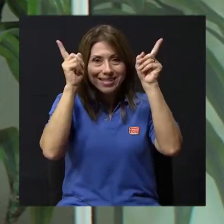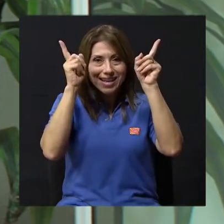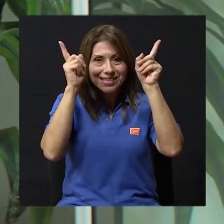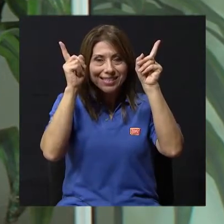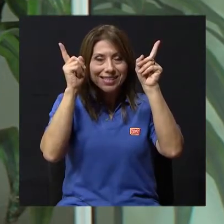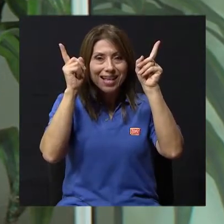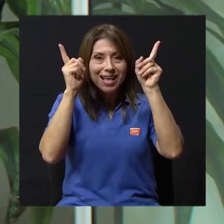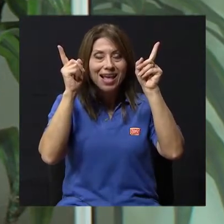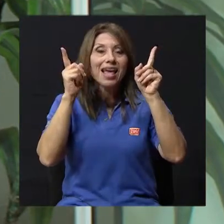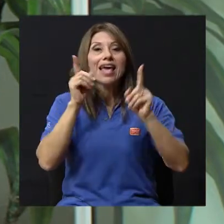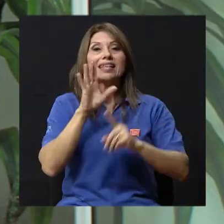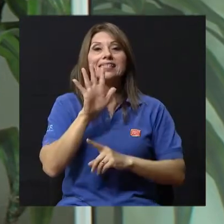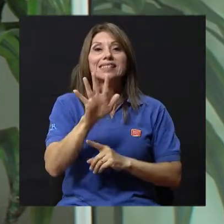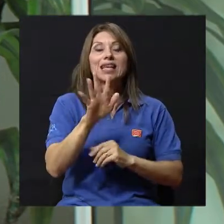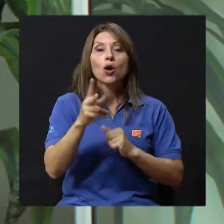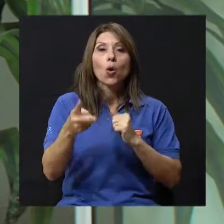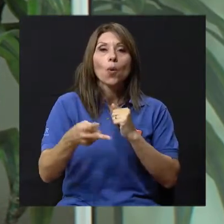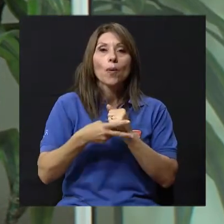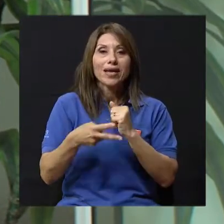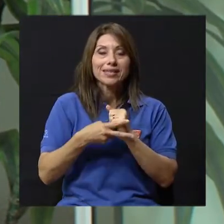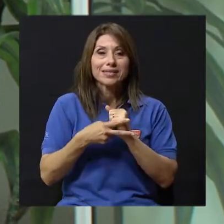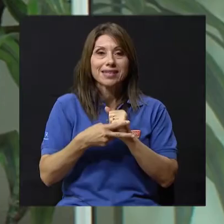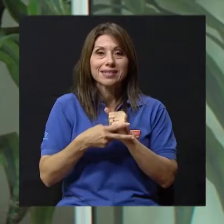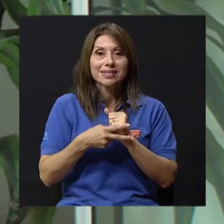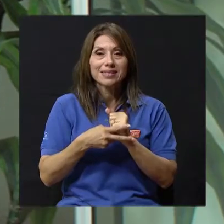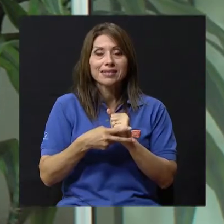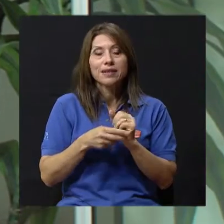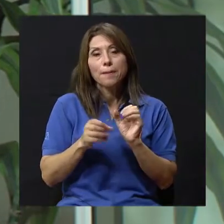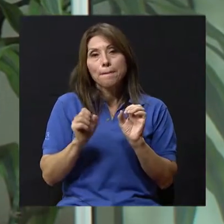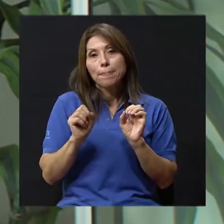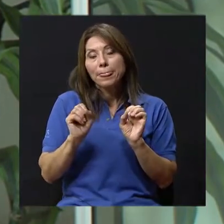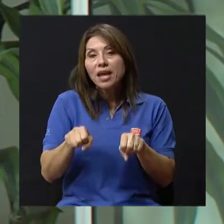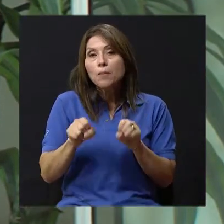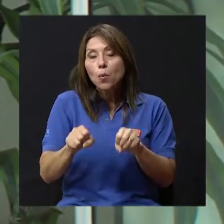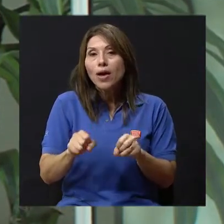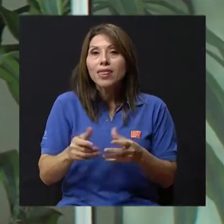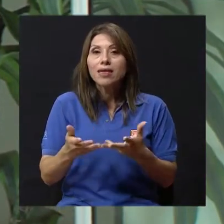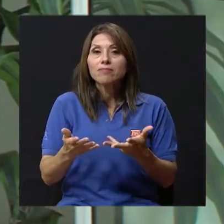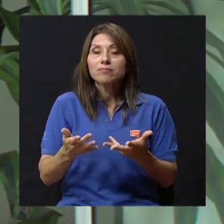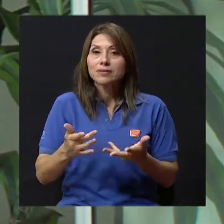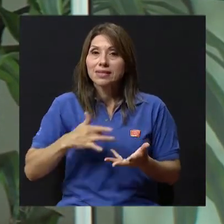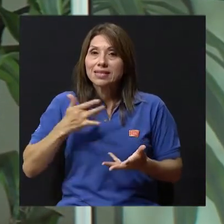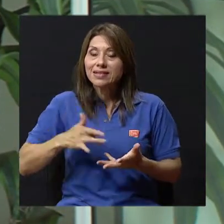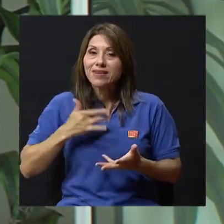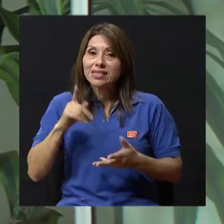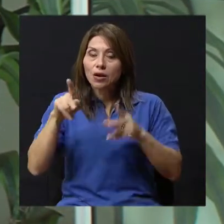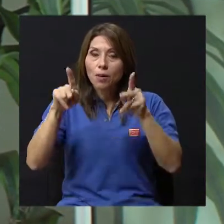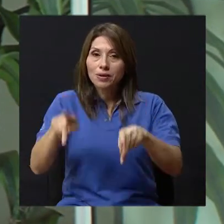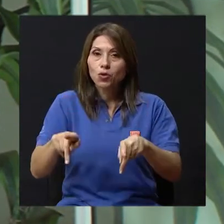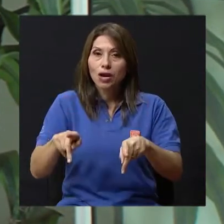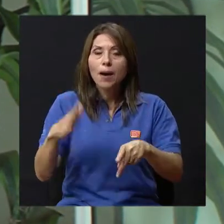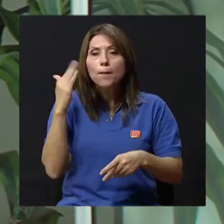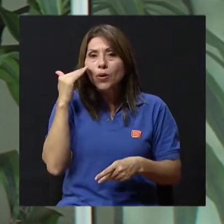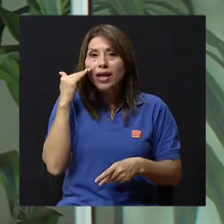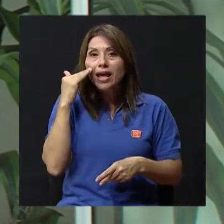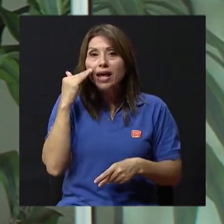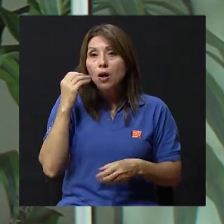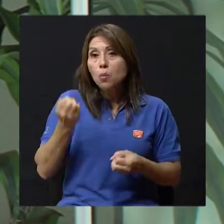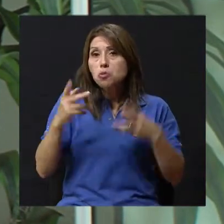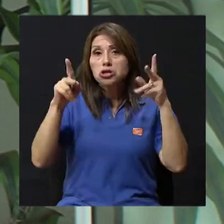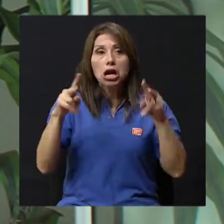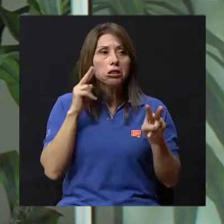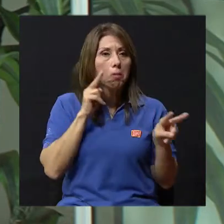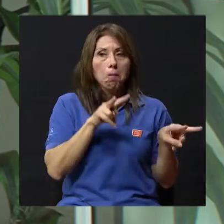país es 5 veces lo que se ha visto que puede sensibilizar a una persona. ¿Por qué? Porque mucha gente, aunque no vea las cucarachas,